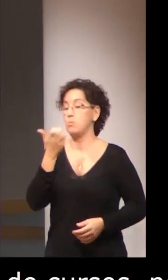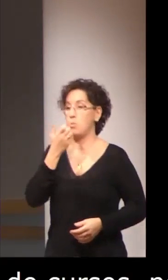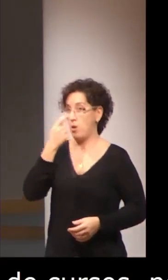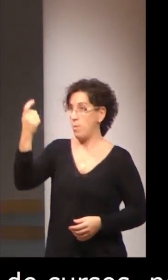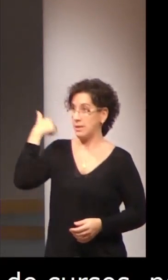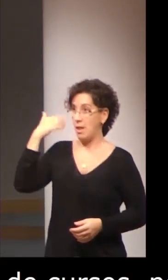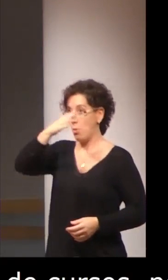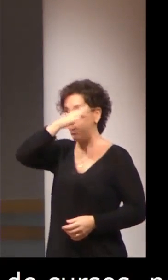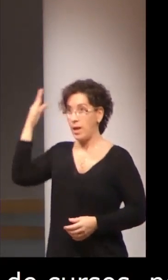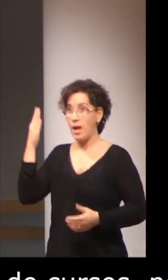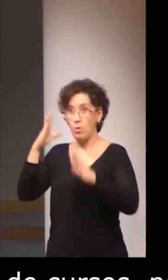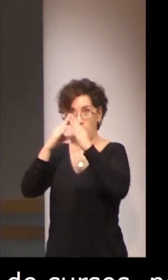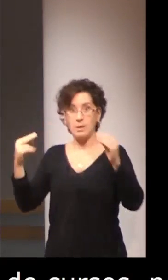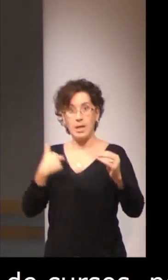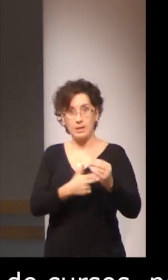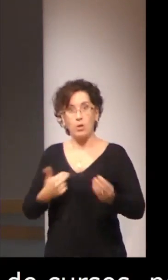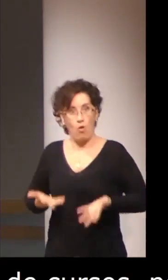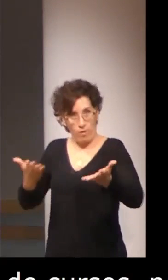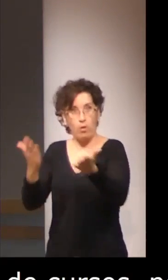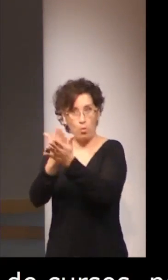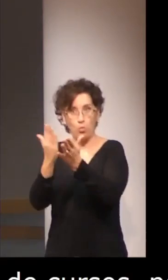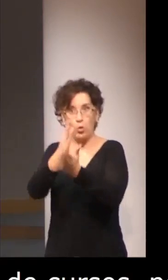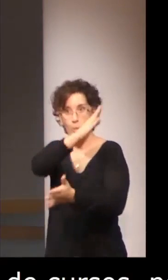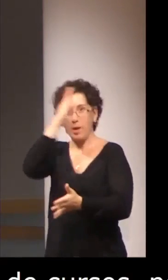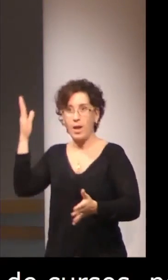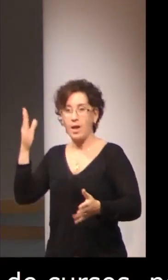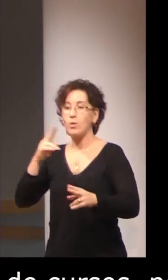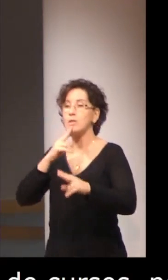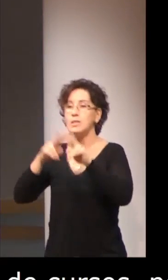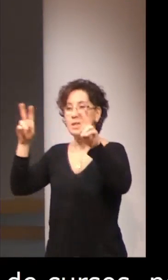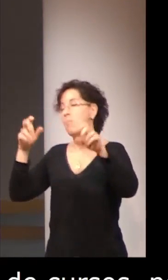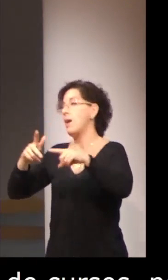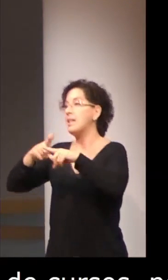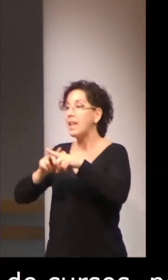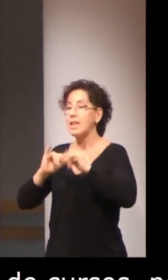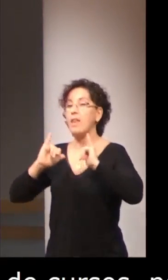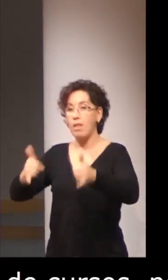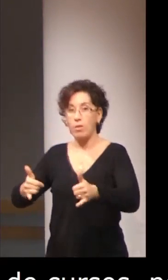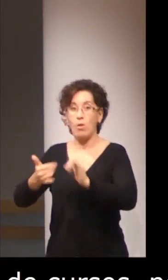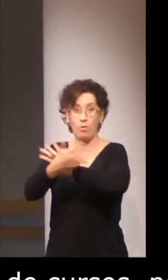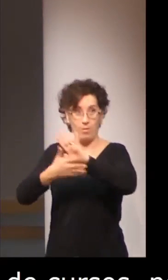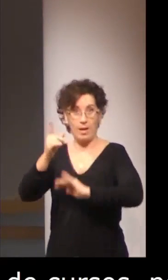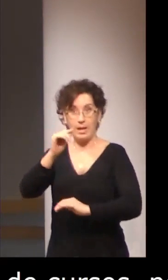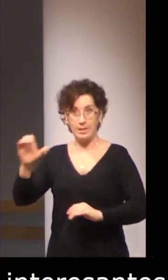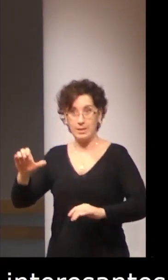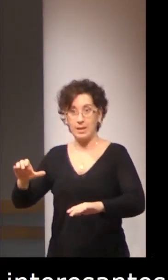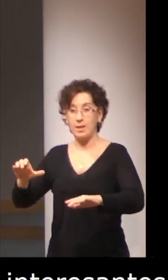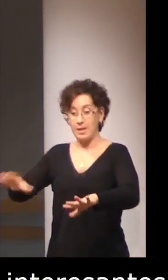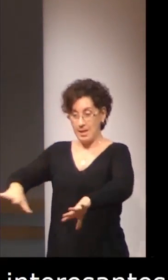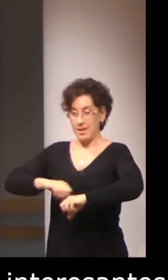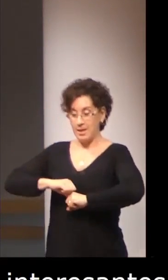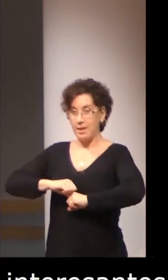la universidad de Santiago ofertó un curso de verano con el título taller de iniciación a la lengua de signo española que dirigió una de